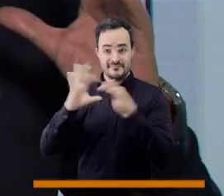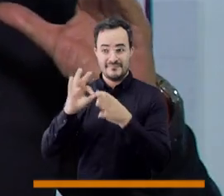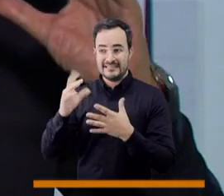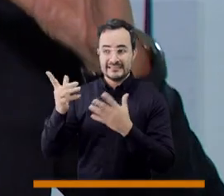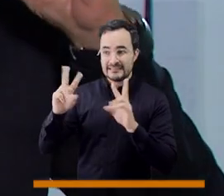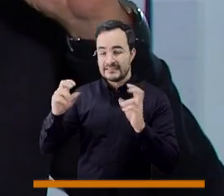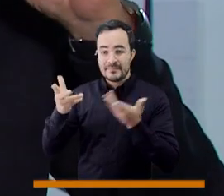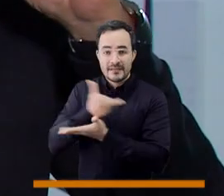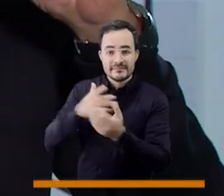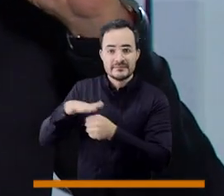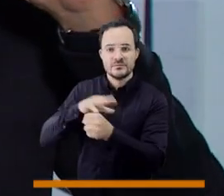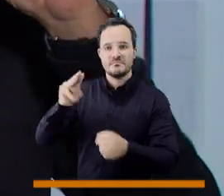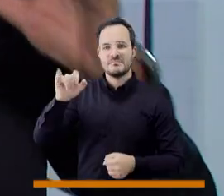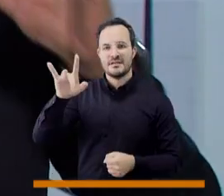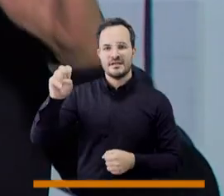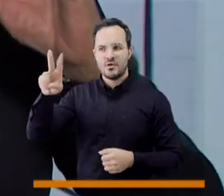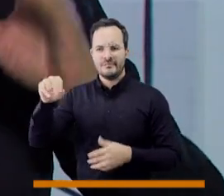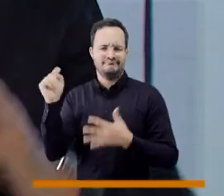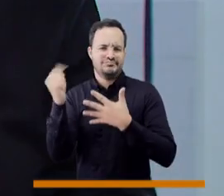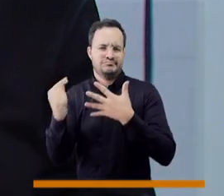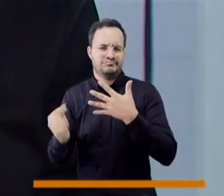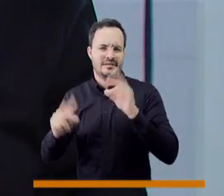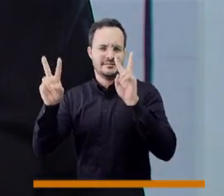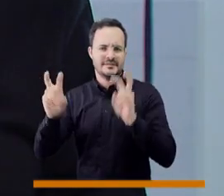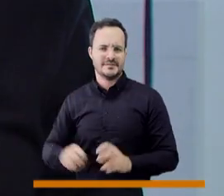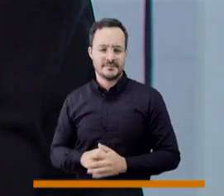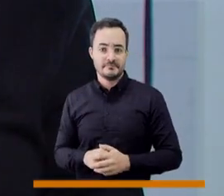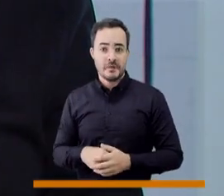Todos ellos encaminados a hacer control